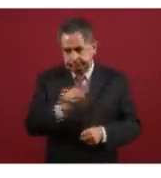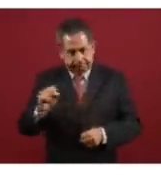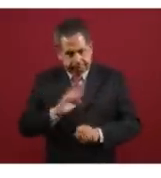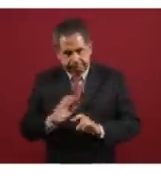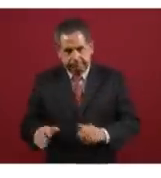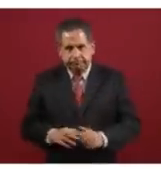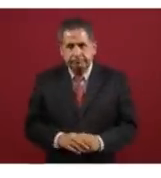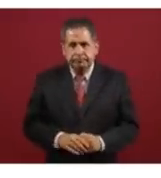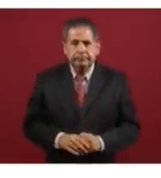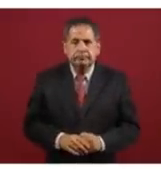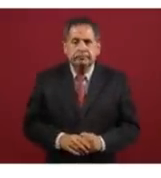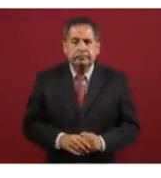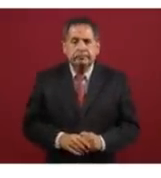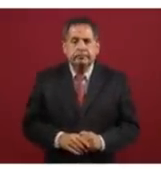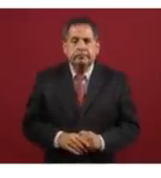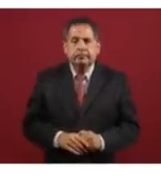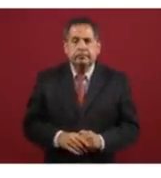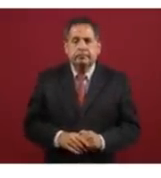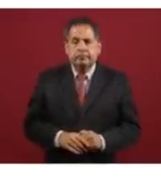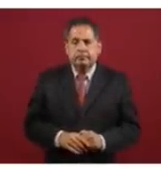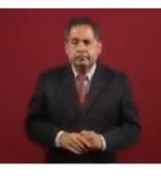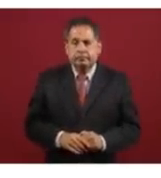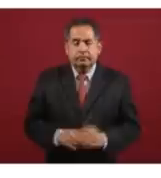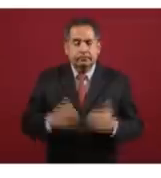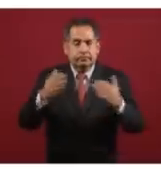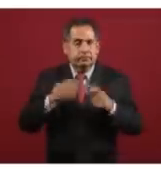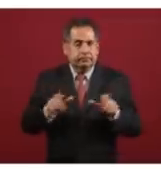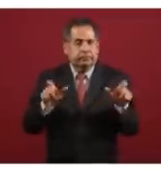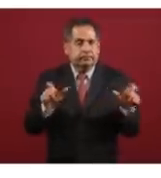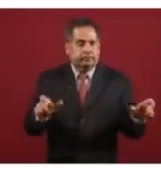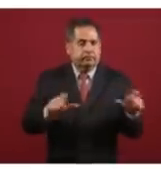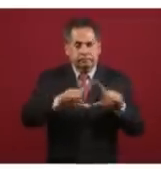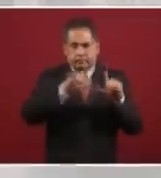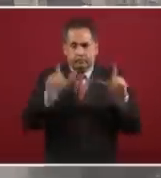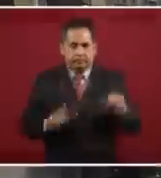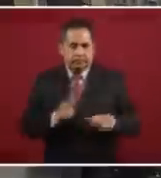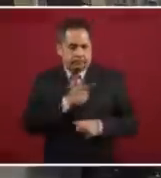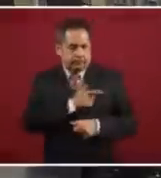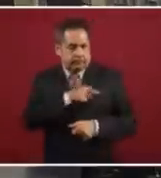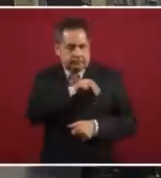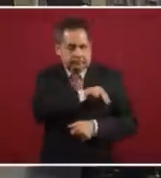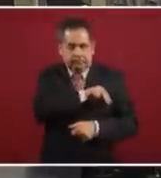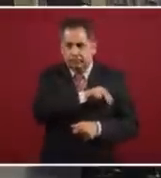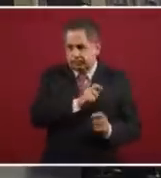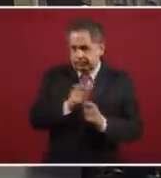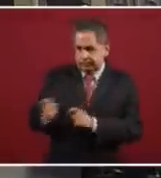favor. Le toca aquí a la Guardia Nacional.